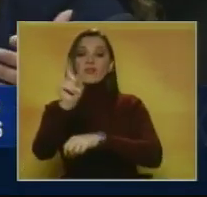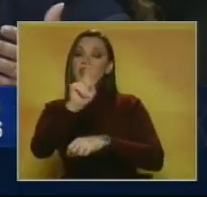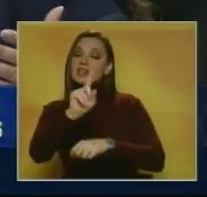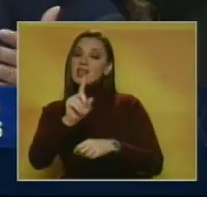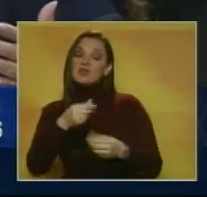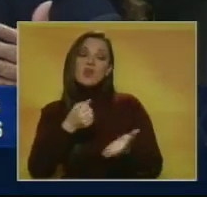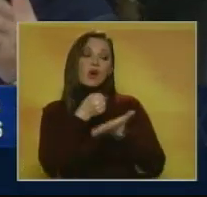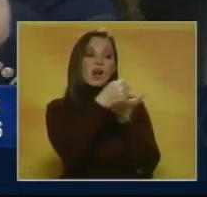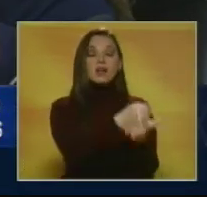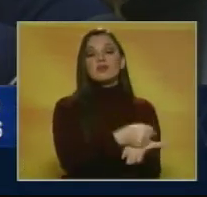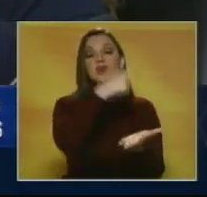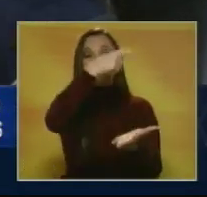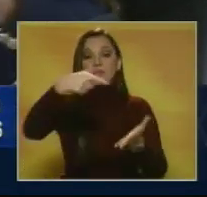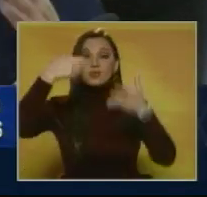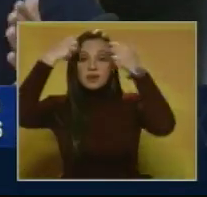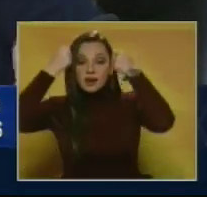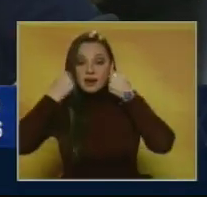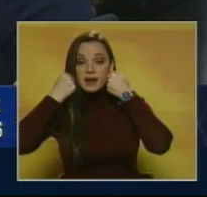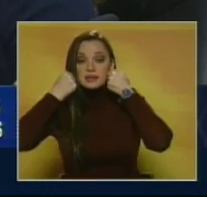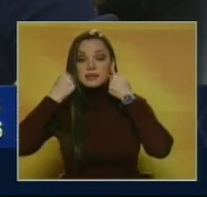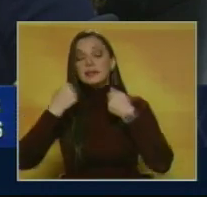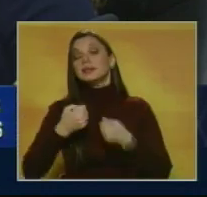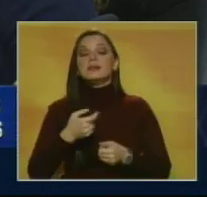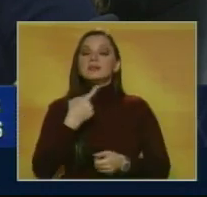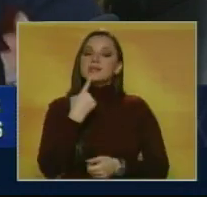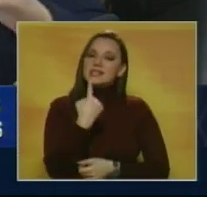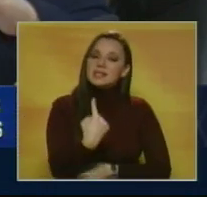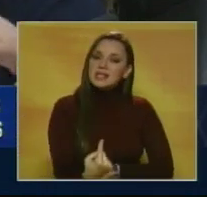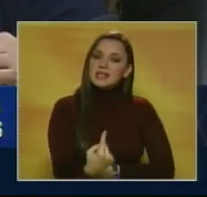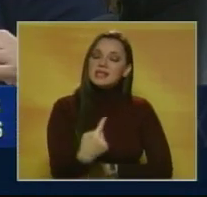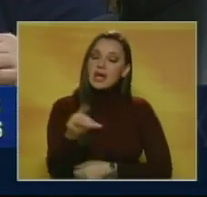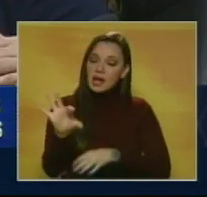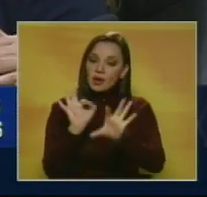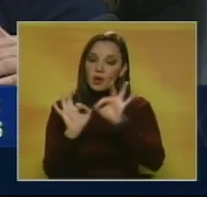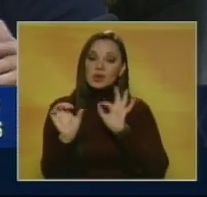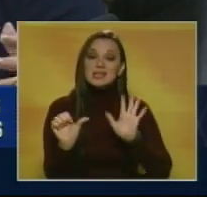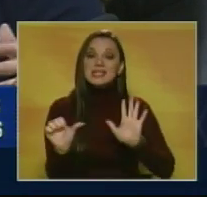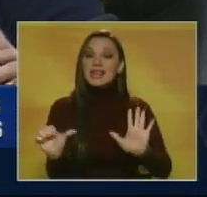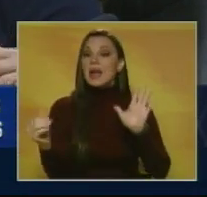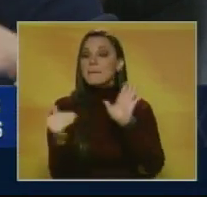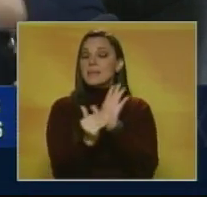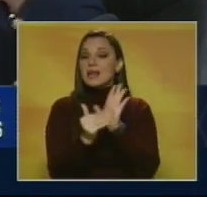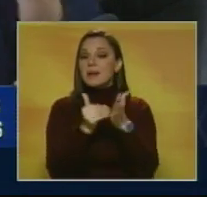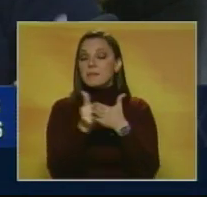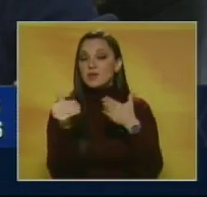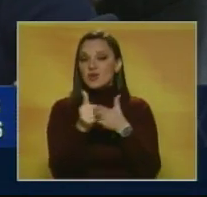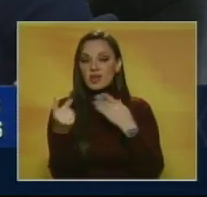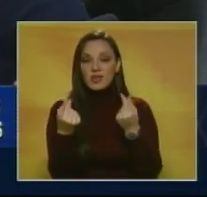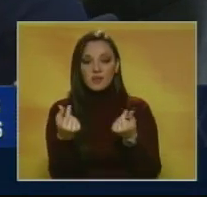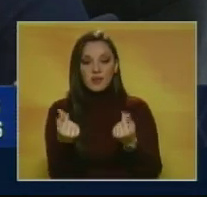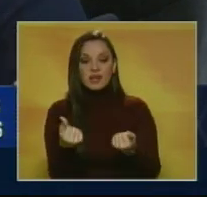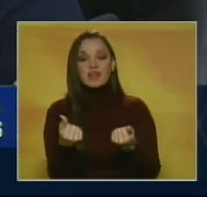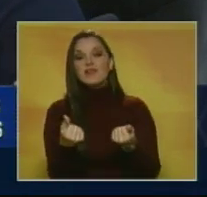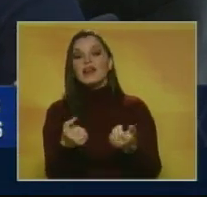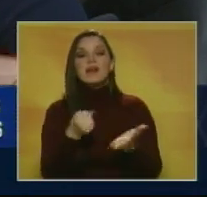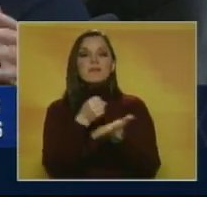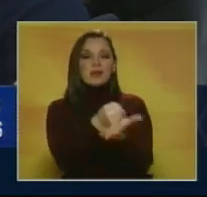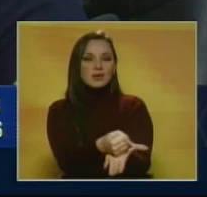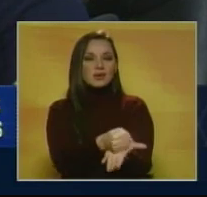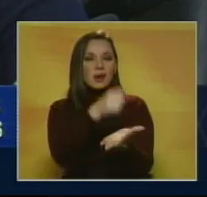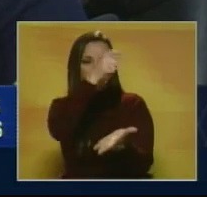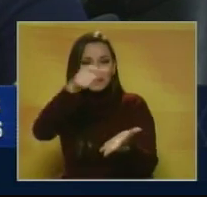cárceles. En medio del pronunciamiento, la Comisión de Finanzas designó 6.000 millones de bolívares para la cartera